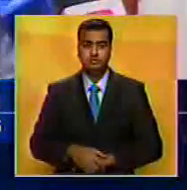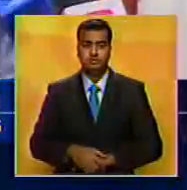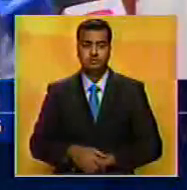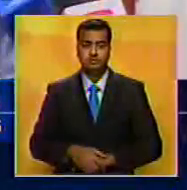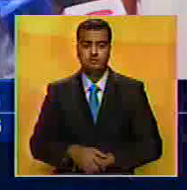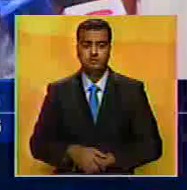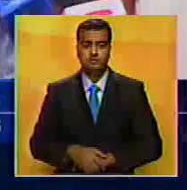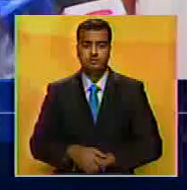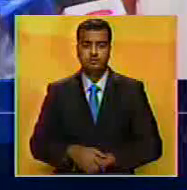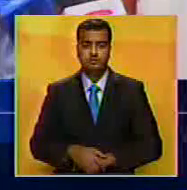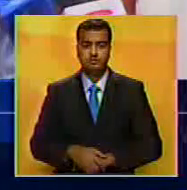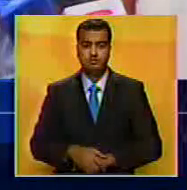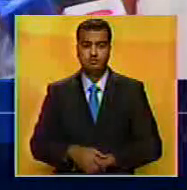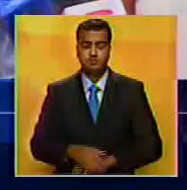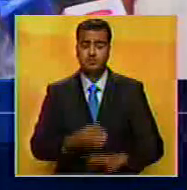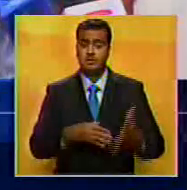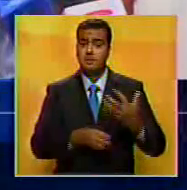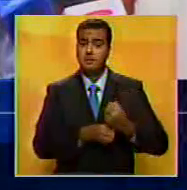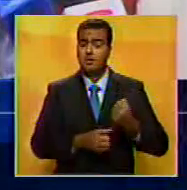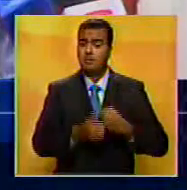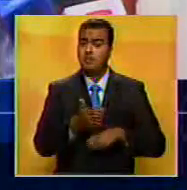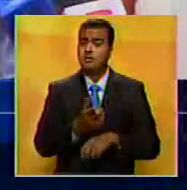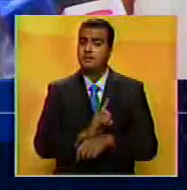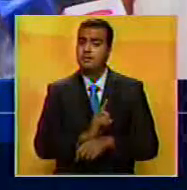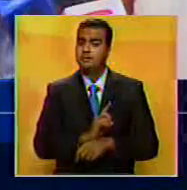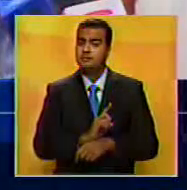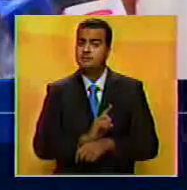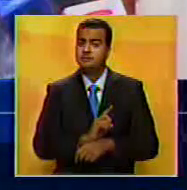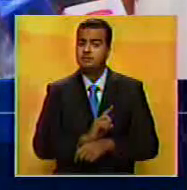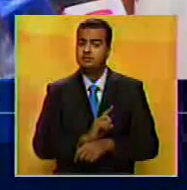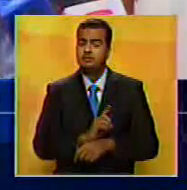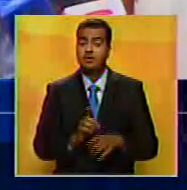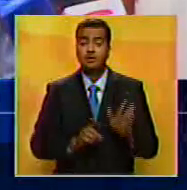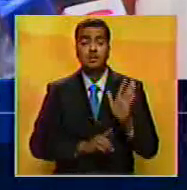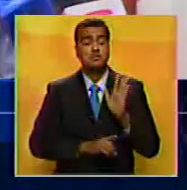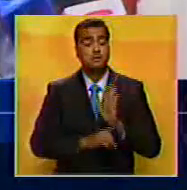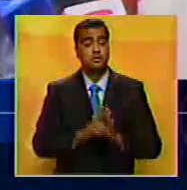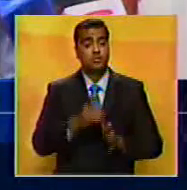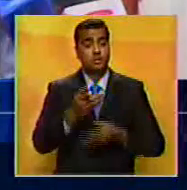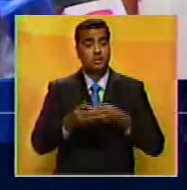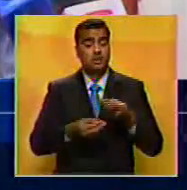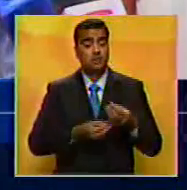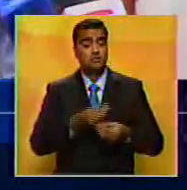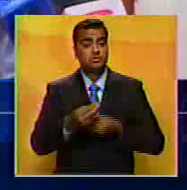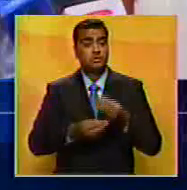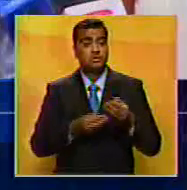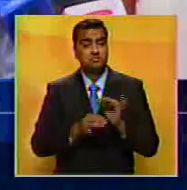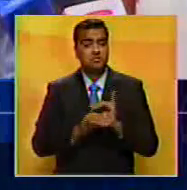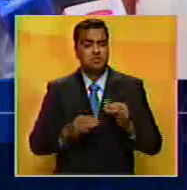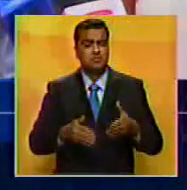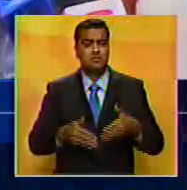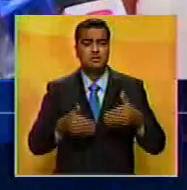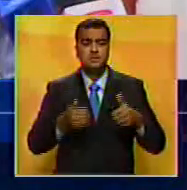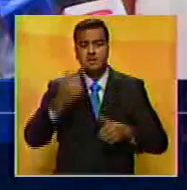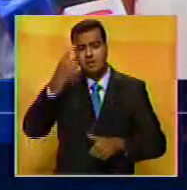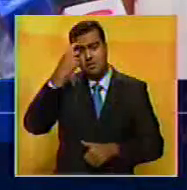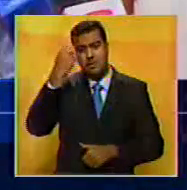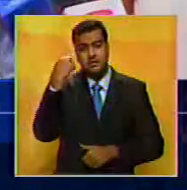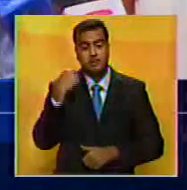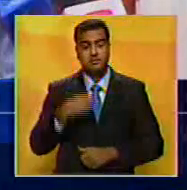Se esperan en lo más inmediato, en el desarrollo de estas acciones que ya se emprendieron durante el día de